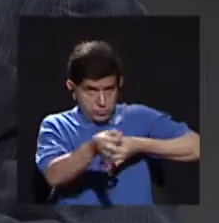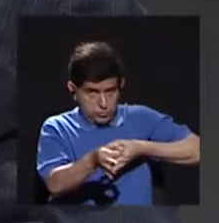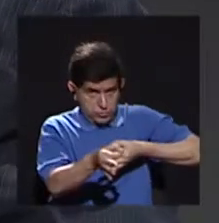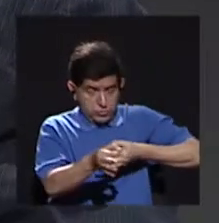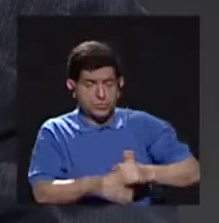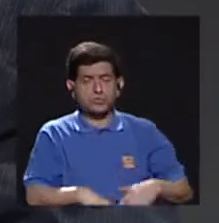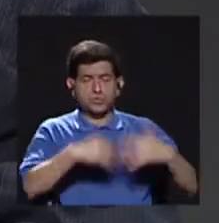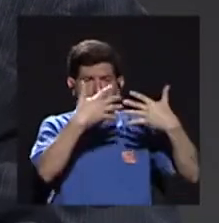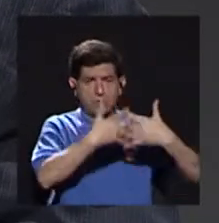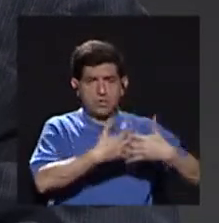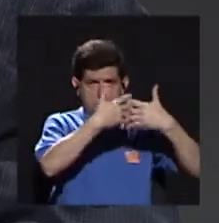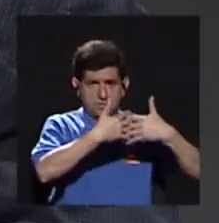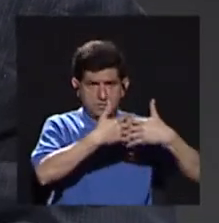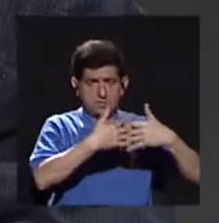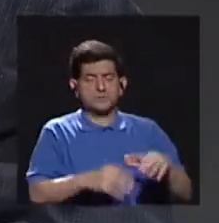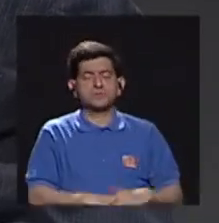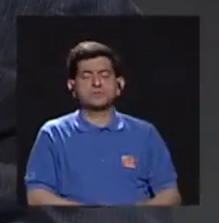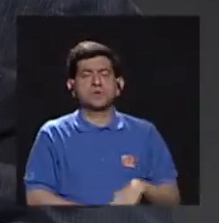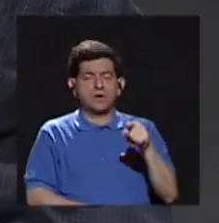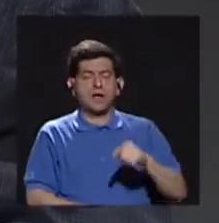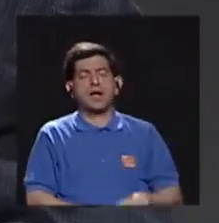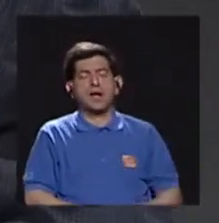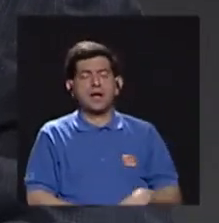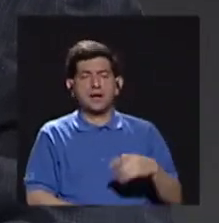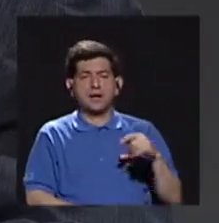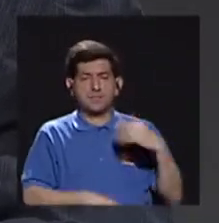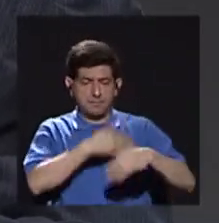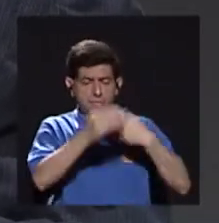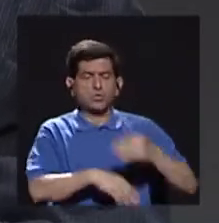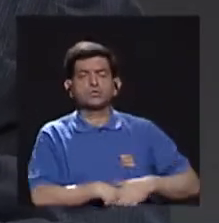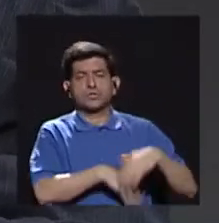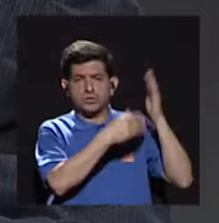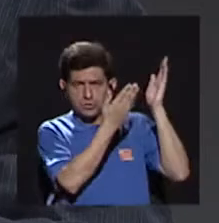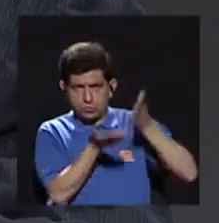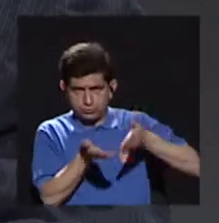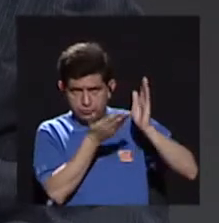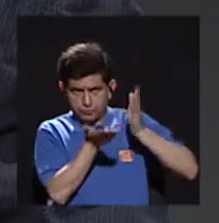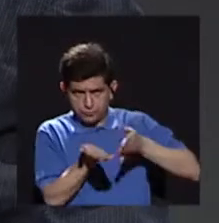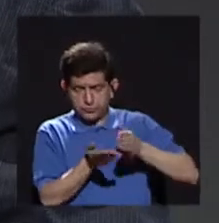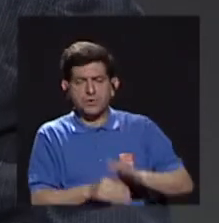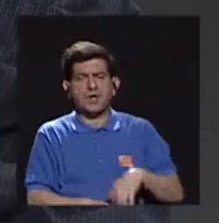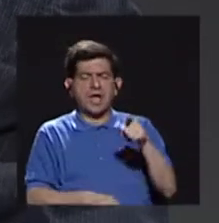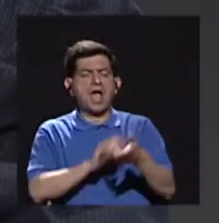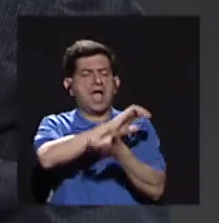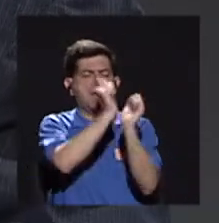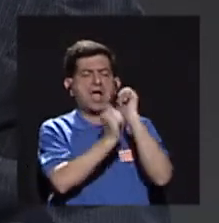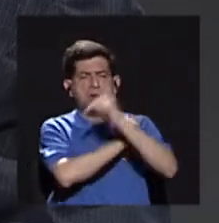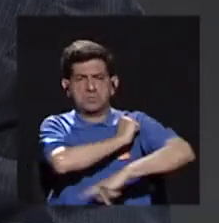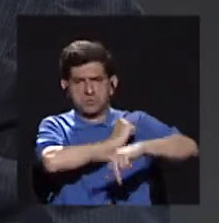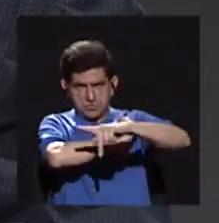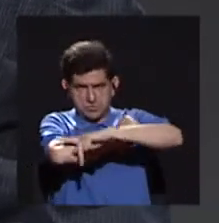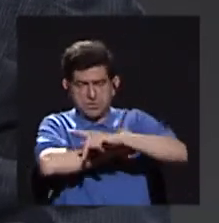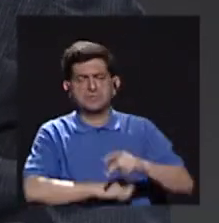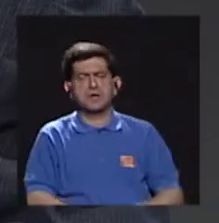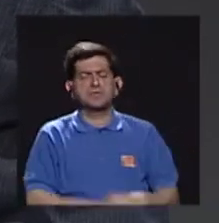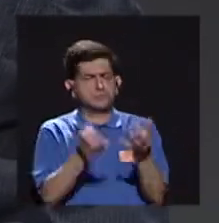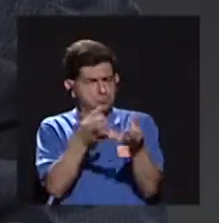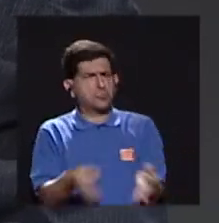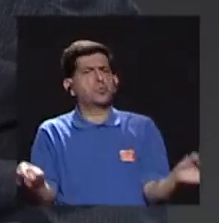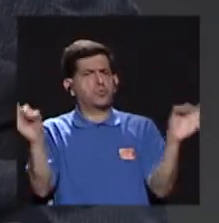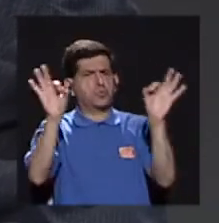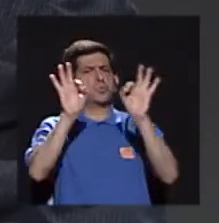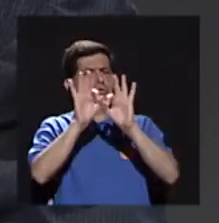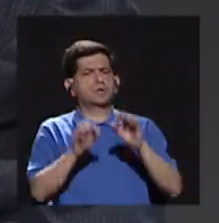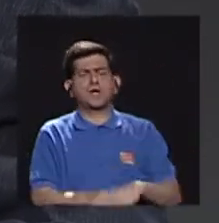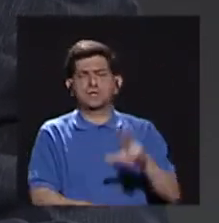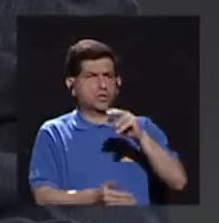industrialización por la vía sustitución de importaciones ahí se hicieron algunas reformas en el país importantes no cabe